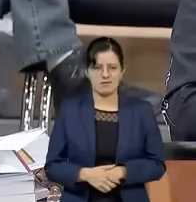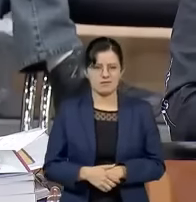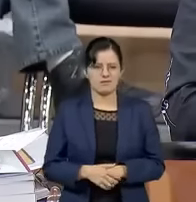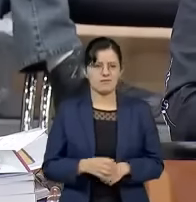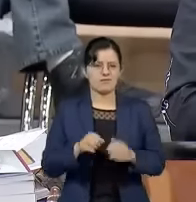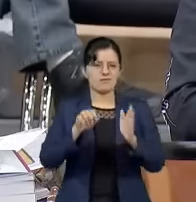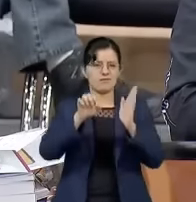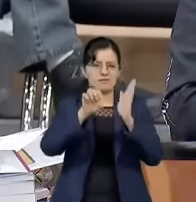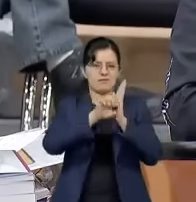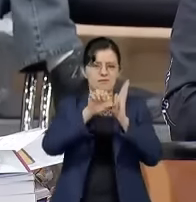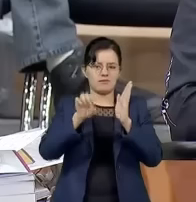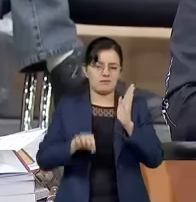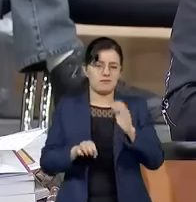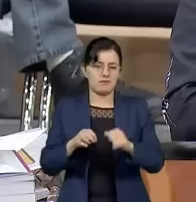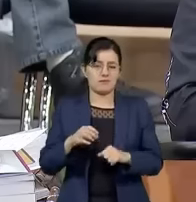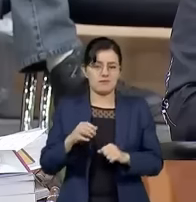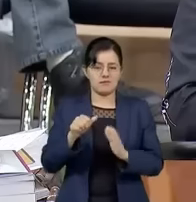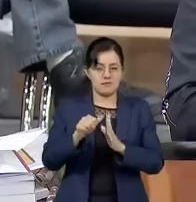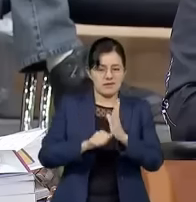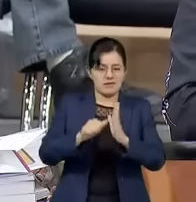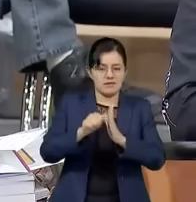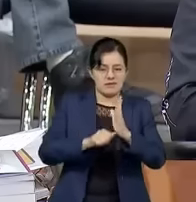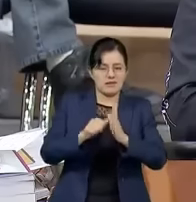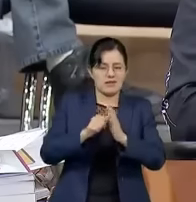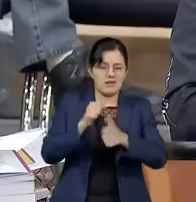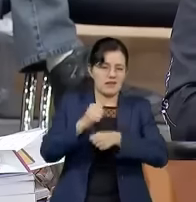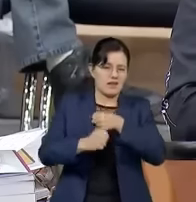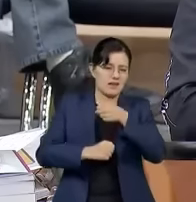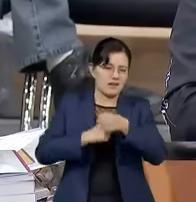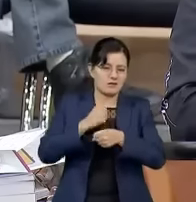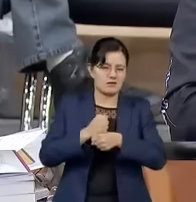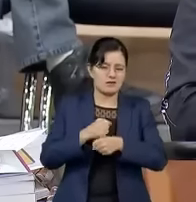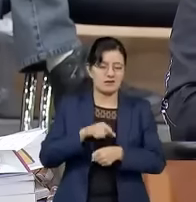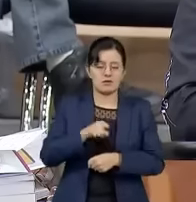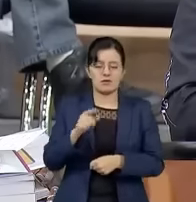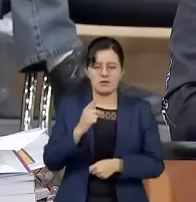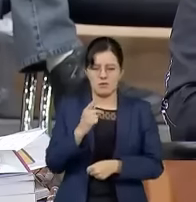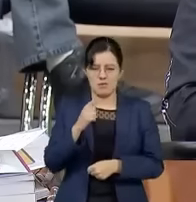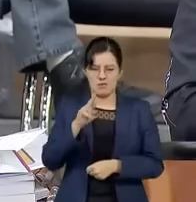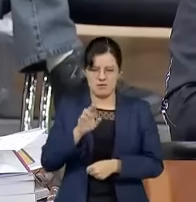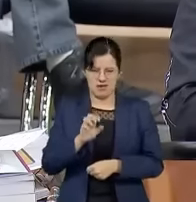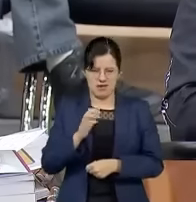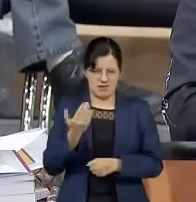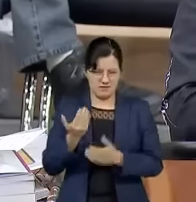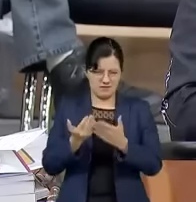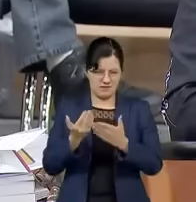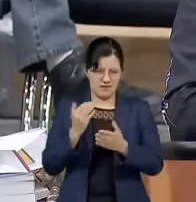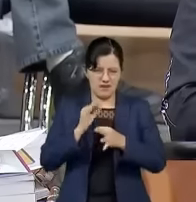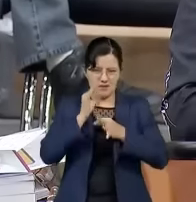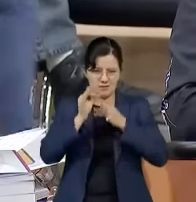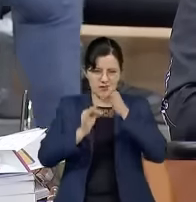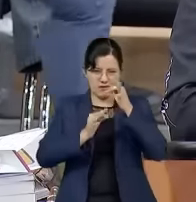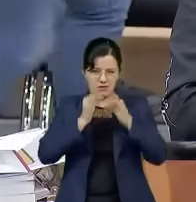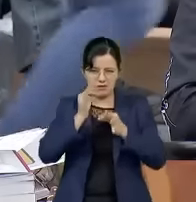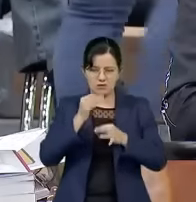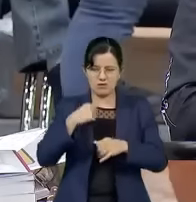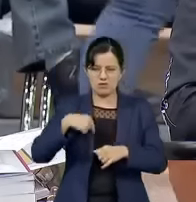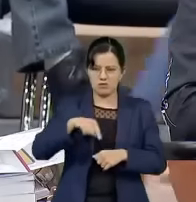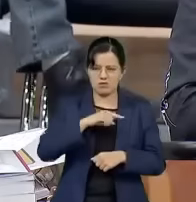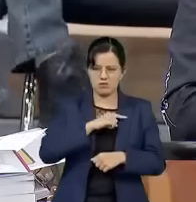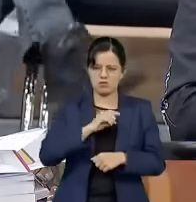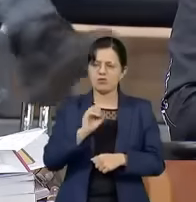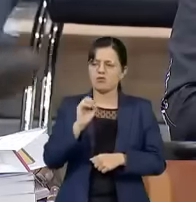meses y de años intentando parar las precampañas hay que decirlo con realidad nuestra coalición también decidió abrir un